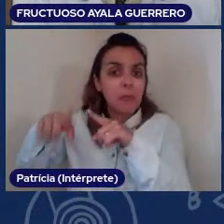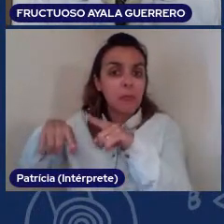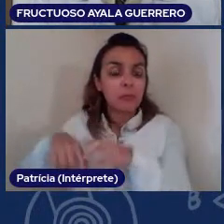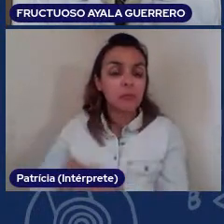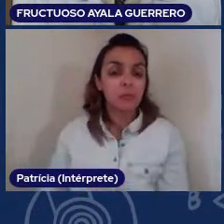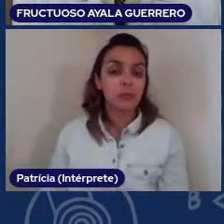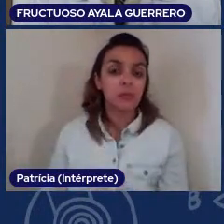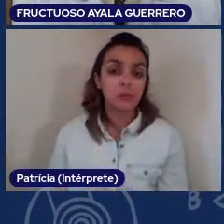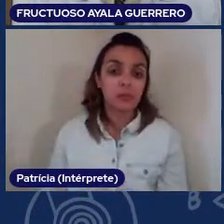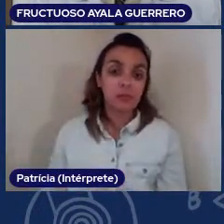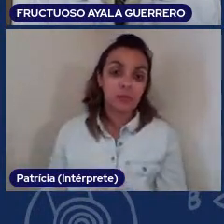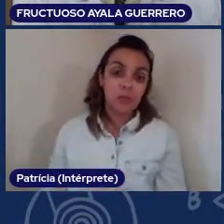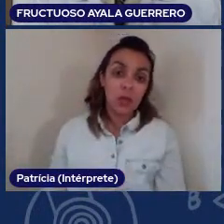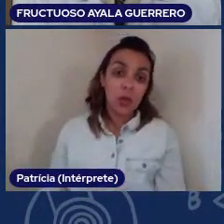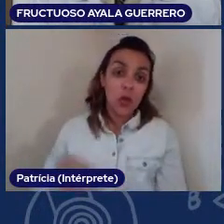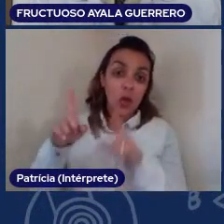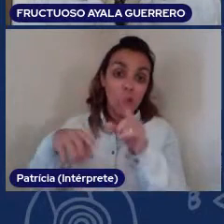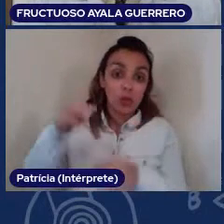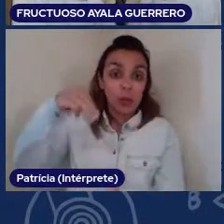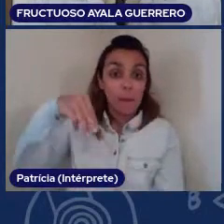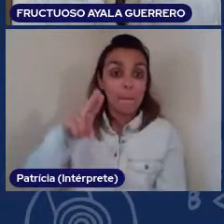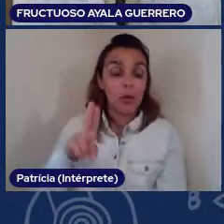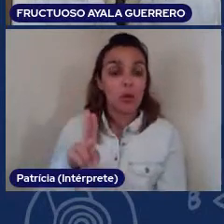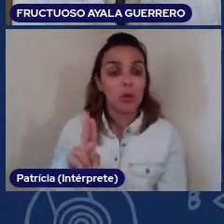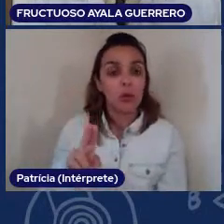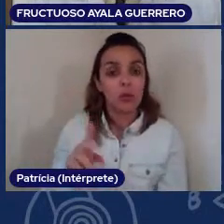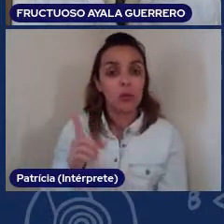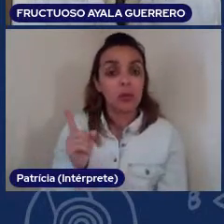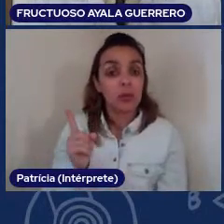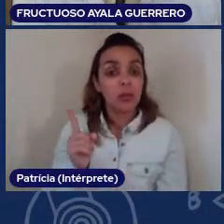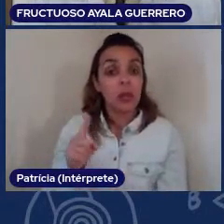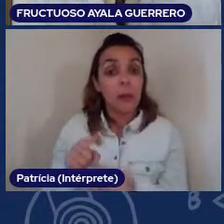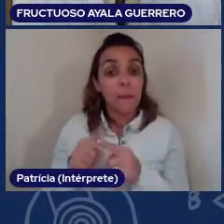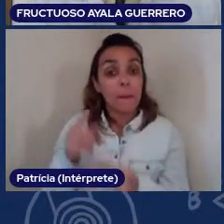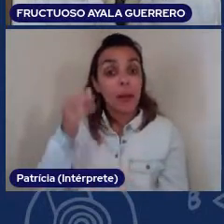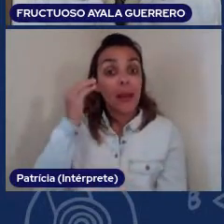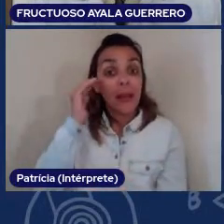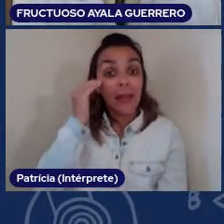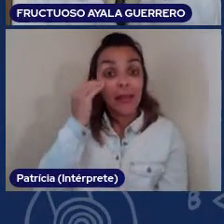mu. Ahí. Pero entiende